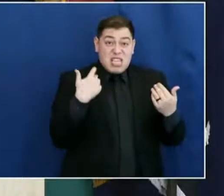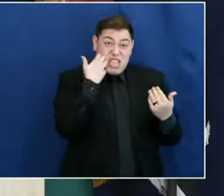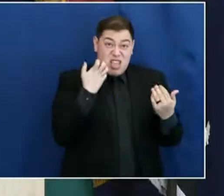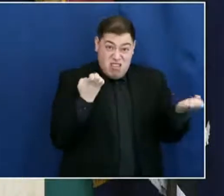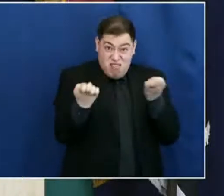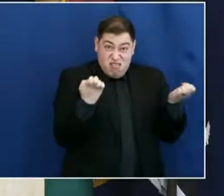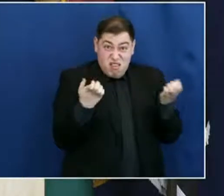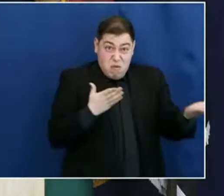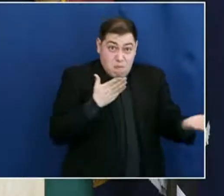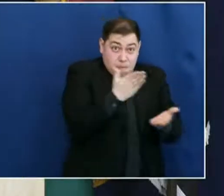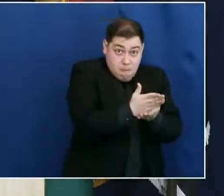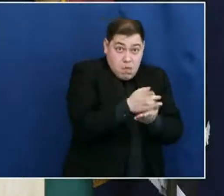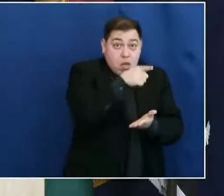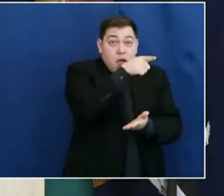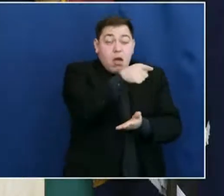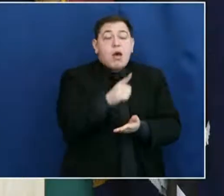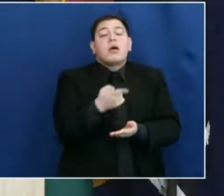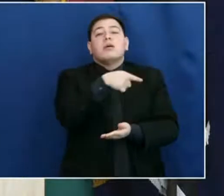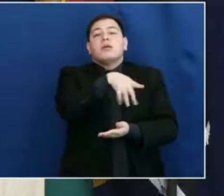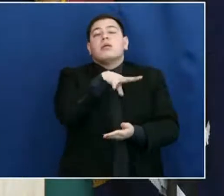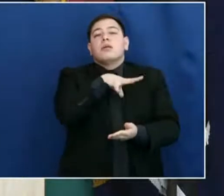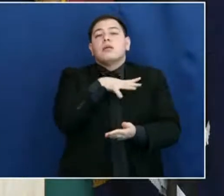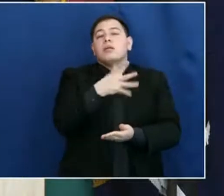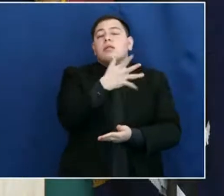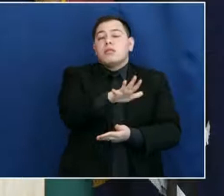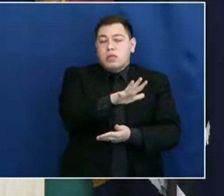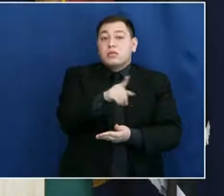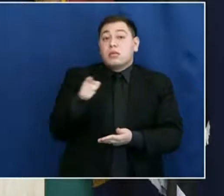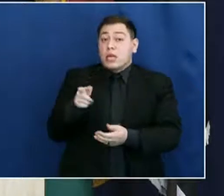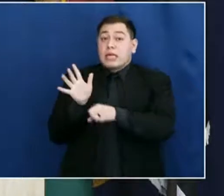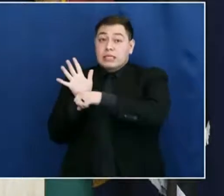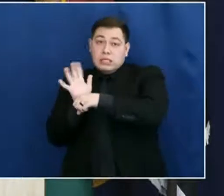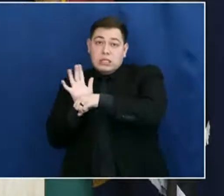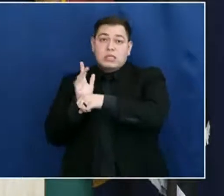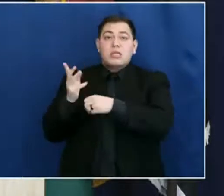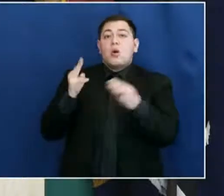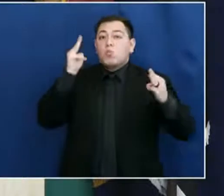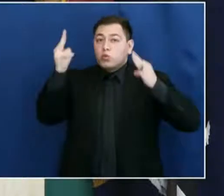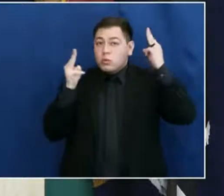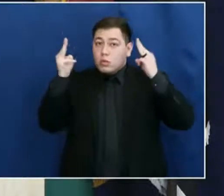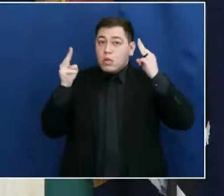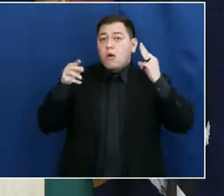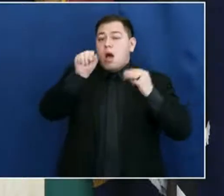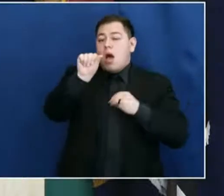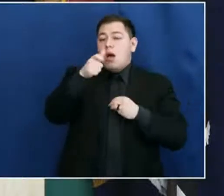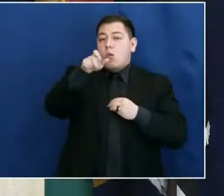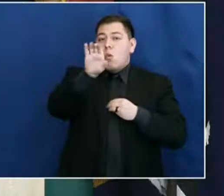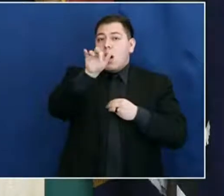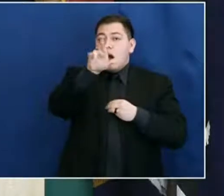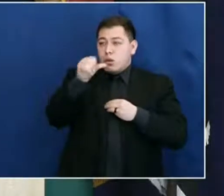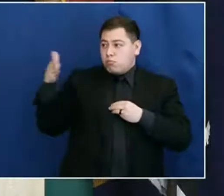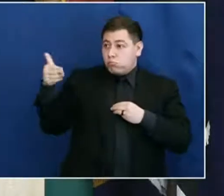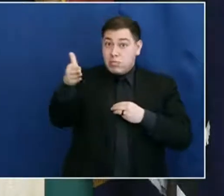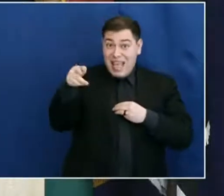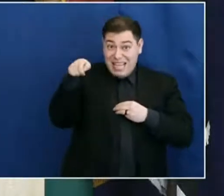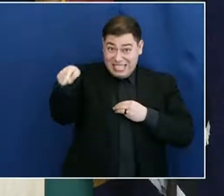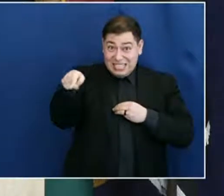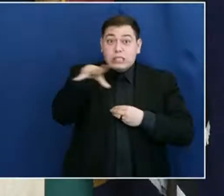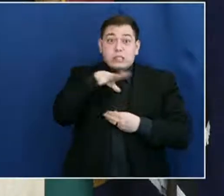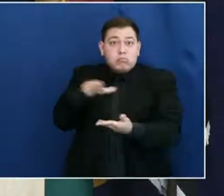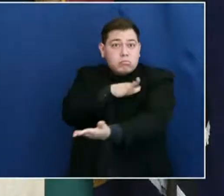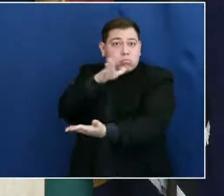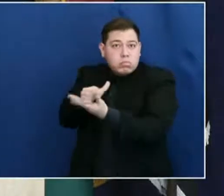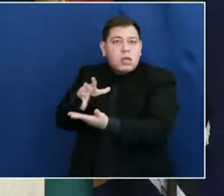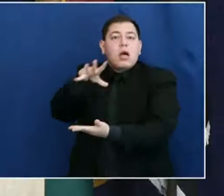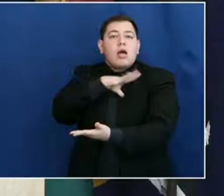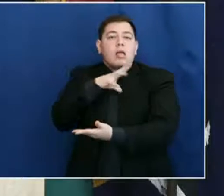interior, cines, museos, acuarios con un 25% de su interior. Esto se debe a que el Estado de California ya logró vacunar